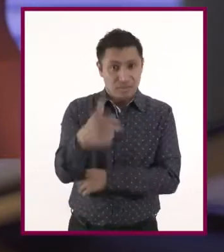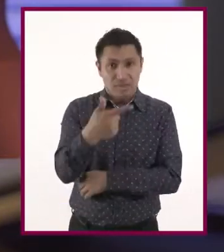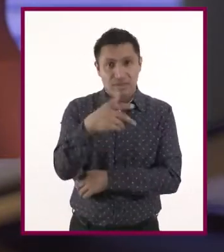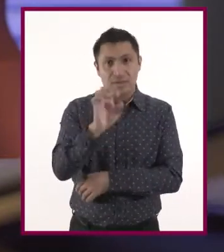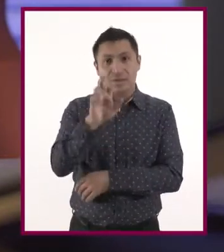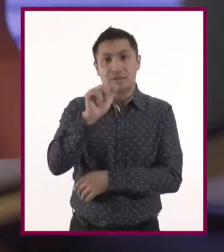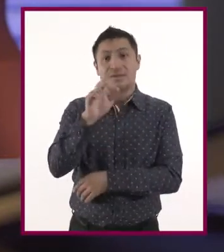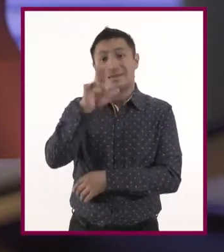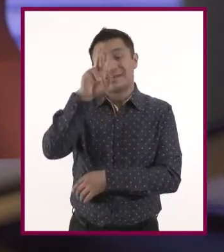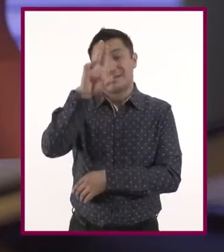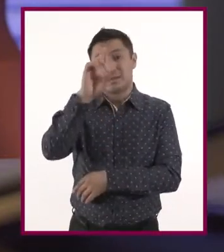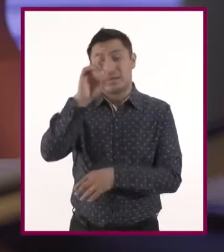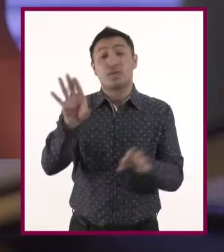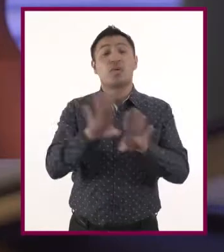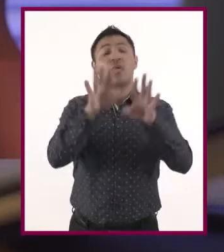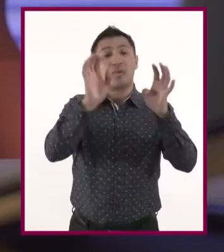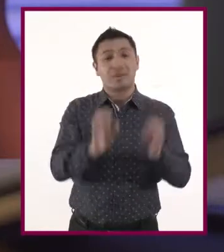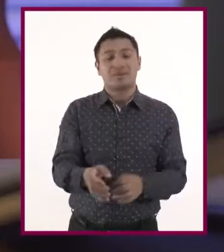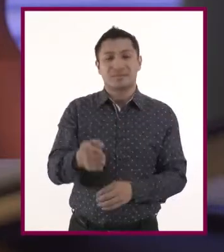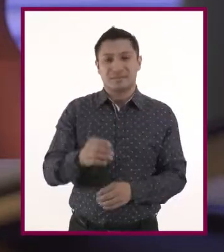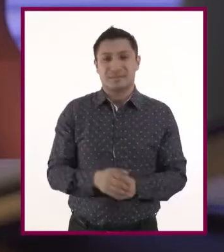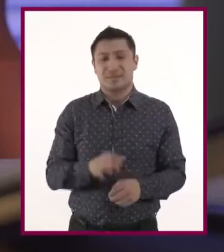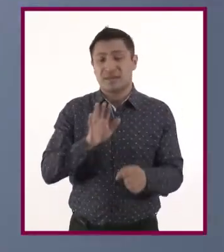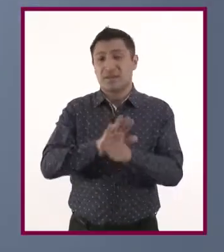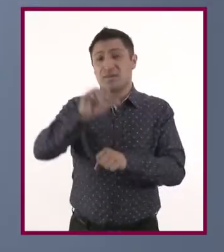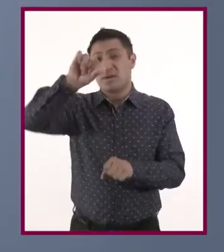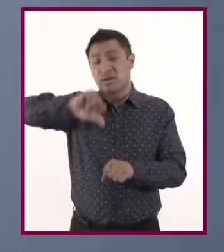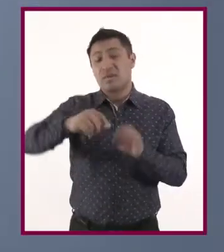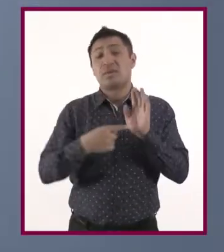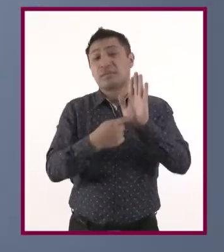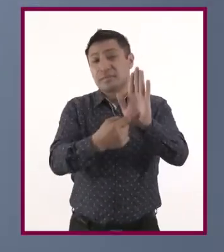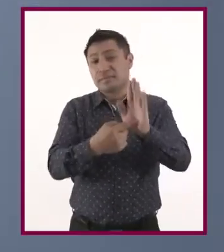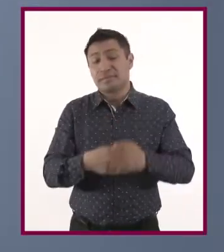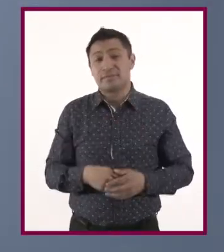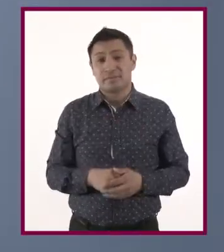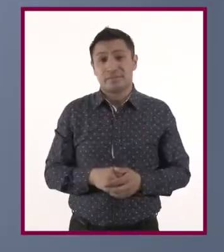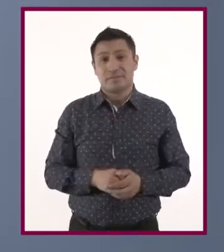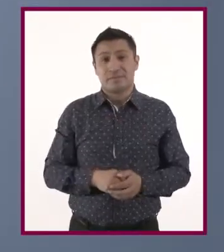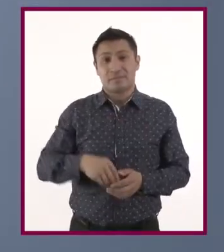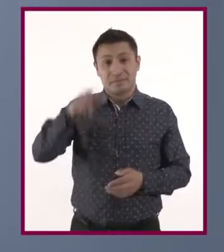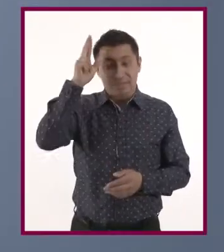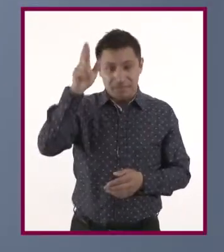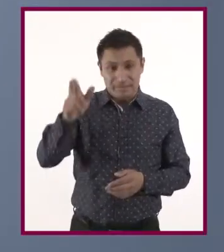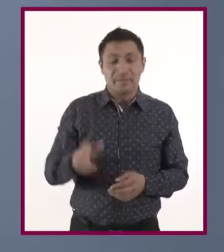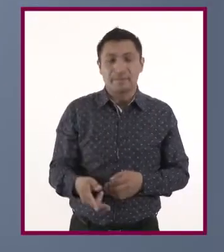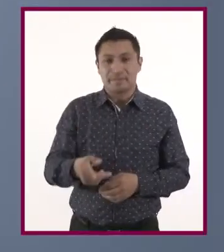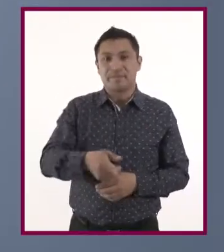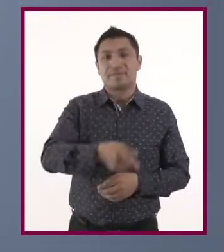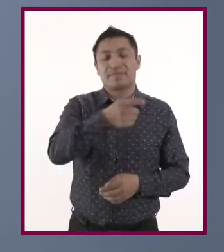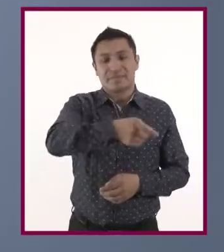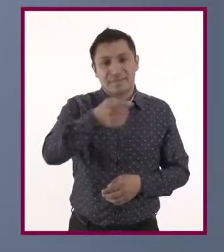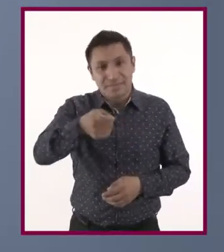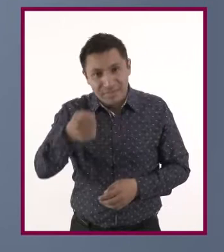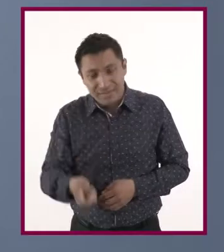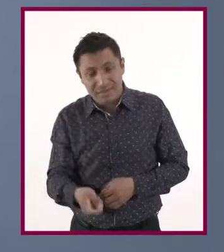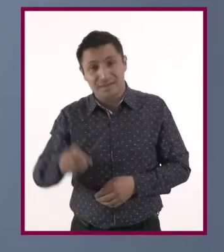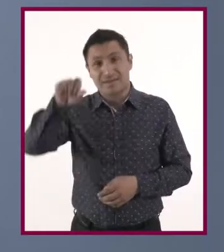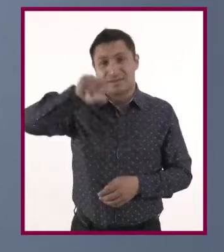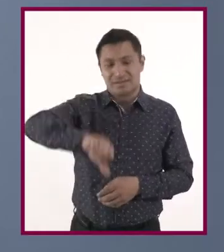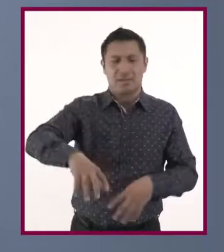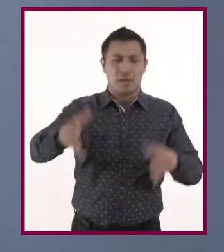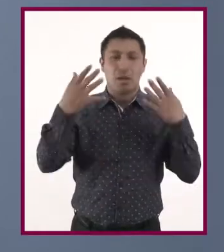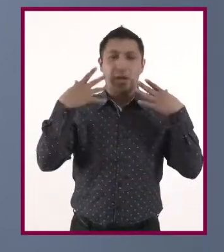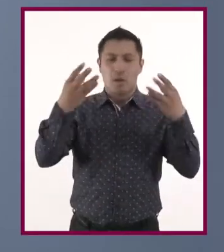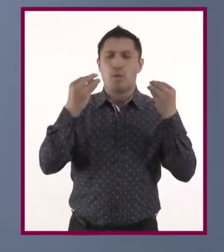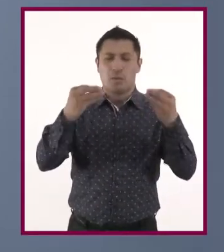ha ido con tanto calor en la ciudad? ¿Qué nos vas a presentar hoy? Hola Shani, amigas y amigos que nos ven desde casa. Hablando de este calor tremendo que se